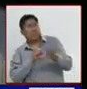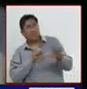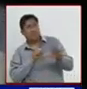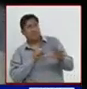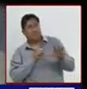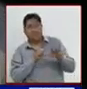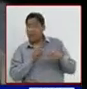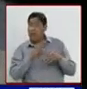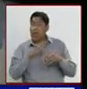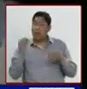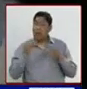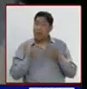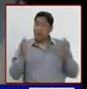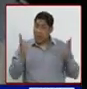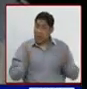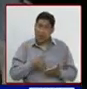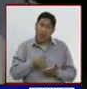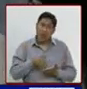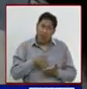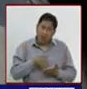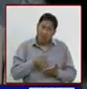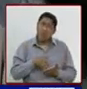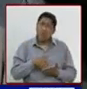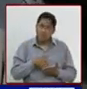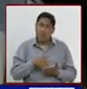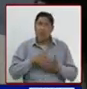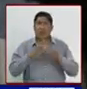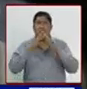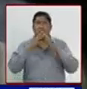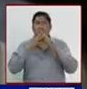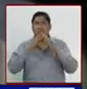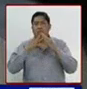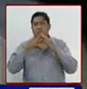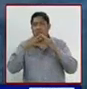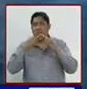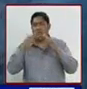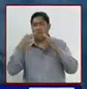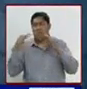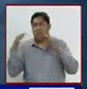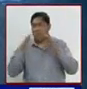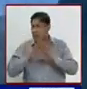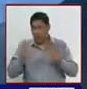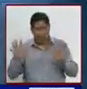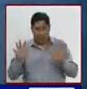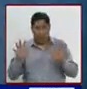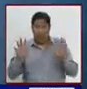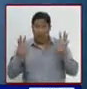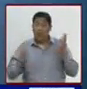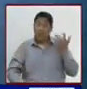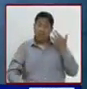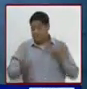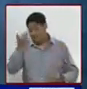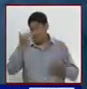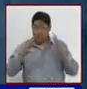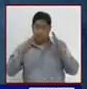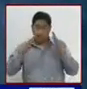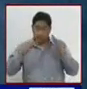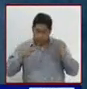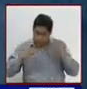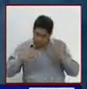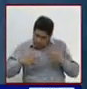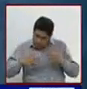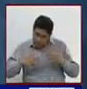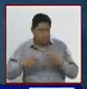se trataba de una vivienda precaria de calaminas y asimismo de adobe, de la cual en la intervención, debido al colapso,